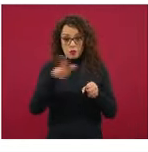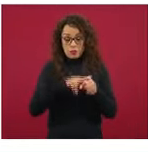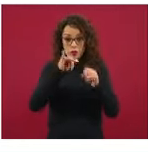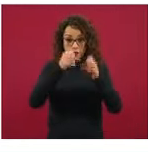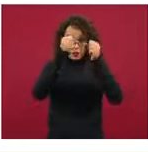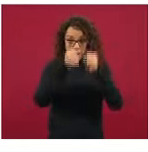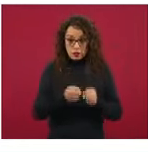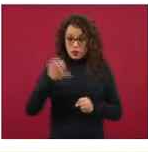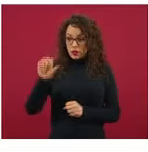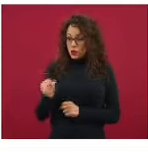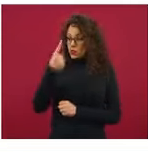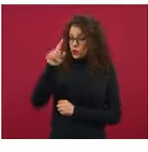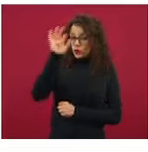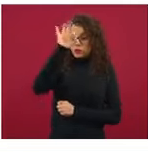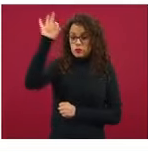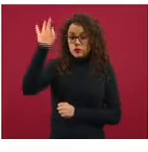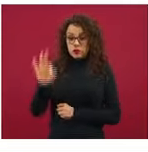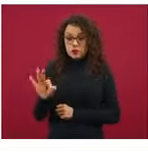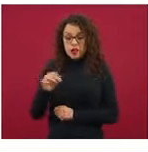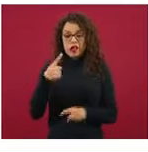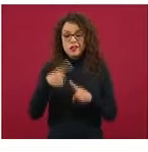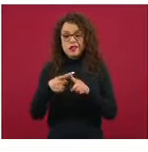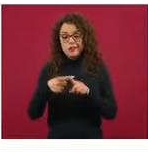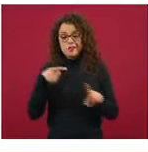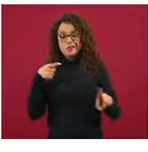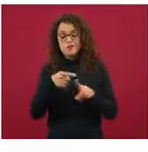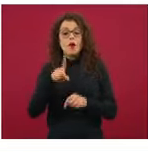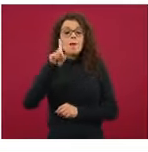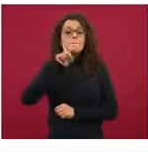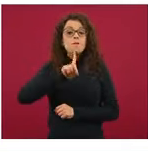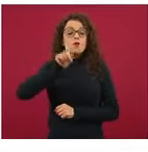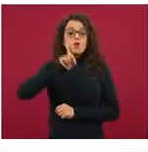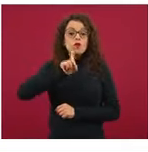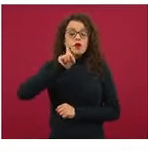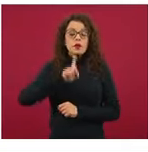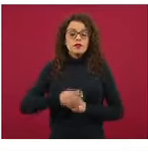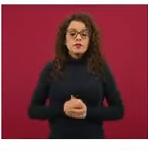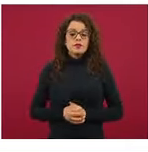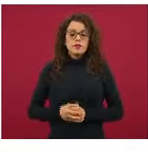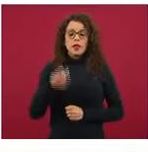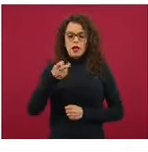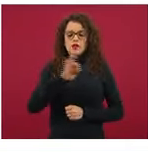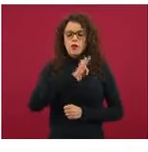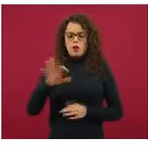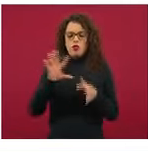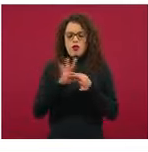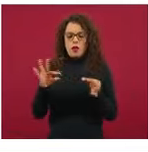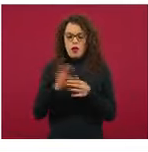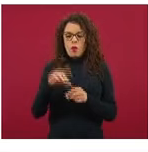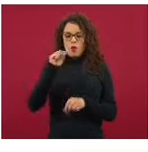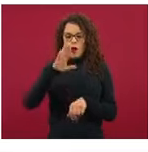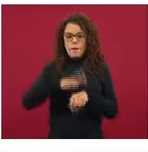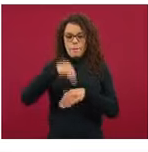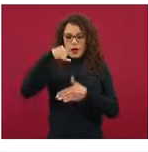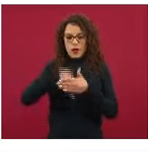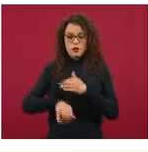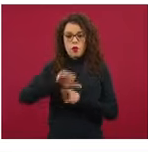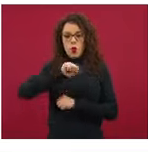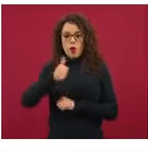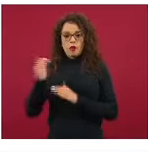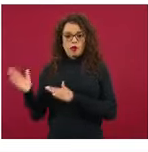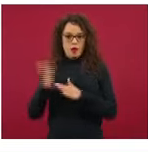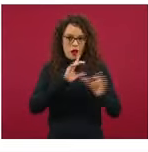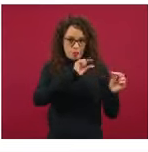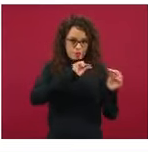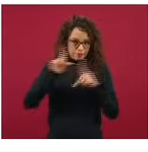el 61% han sido mujeres, y a lo mejor esto lo podemos explicar un poco ahorita con la siguiente diapositiva. Lo que